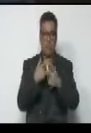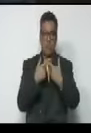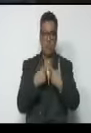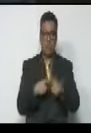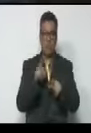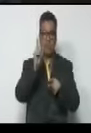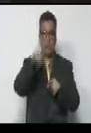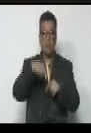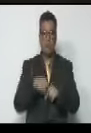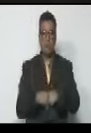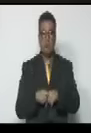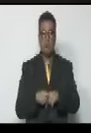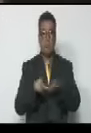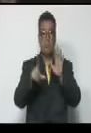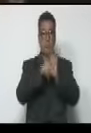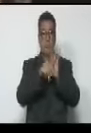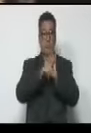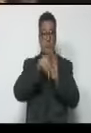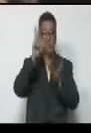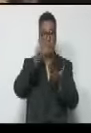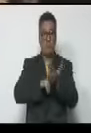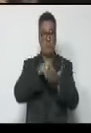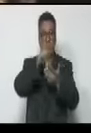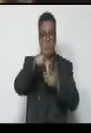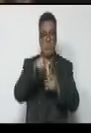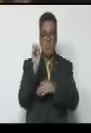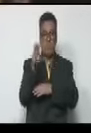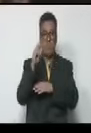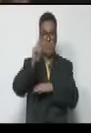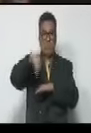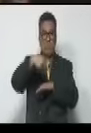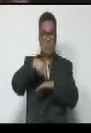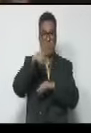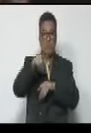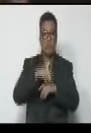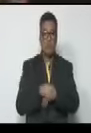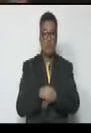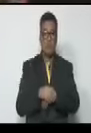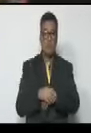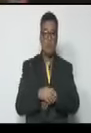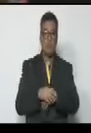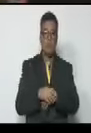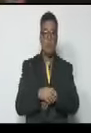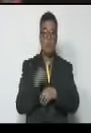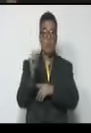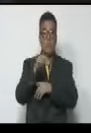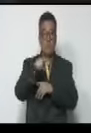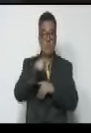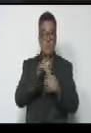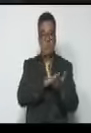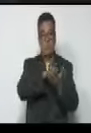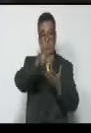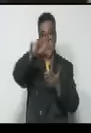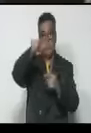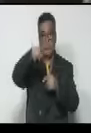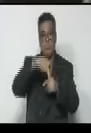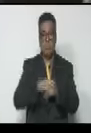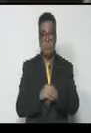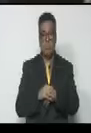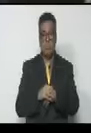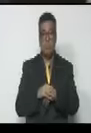además, con una ley que aprobó este Parlamento de derribo de los aviones,